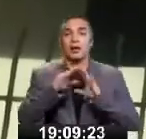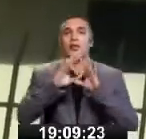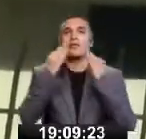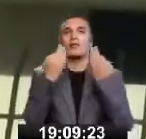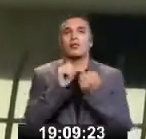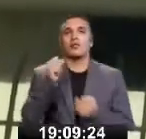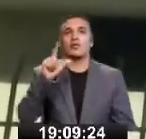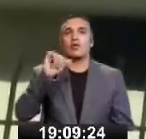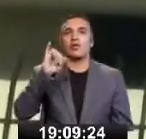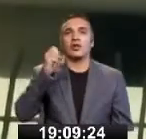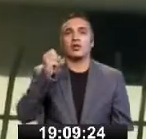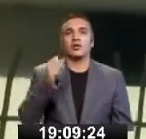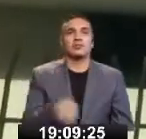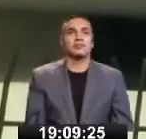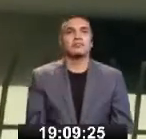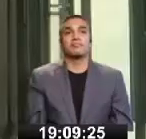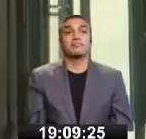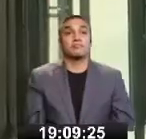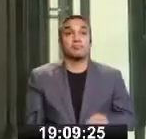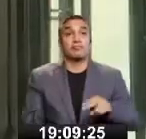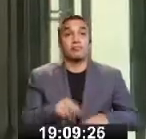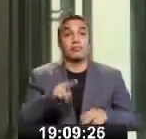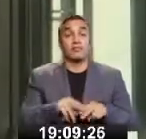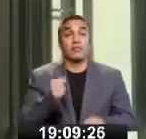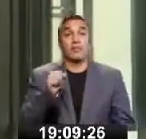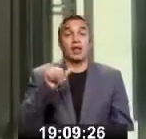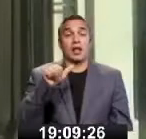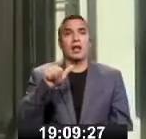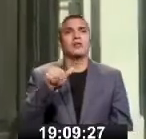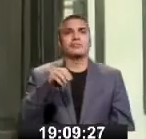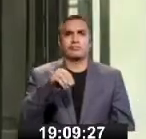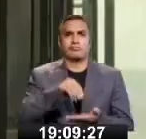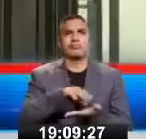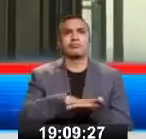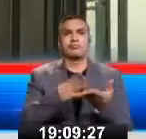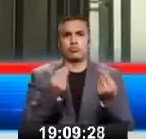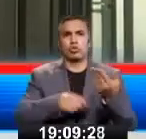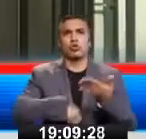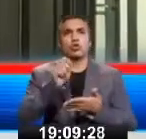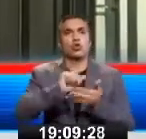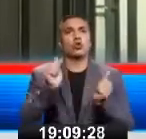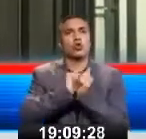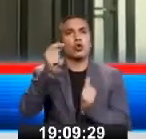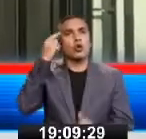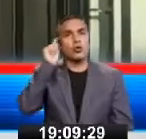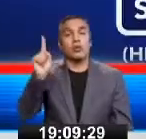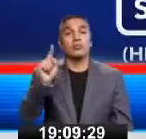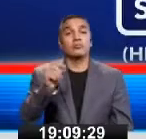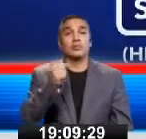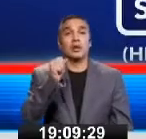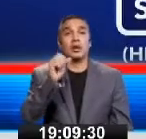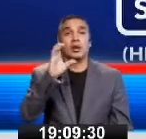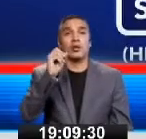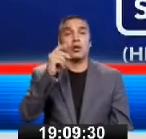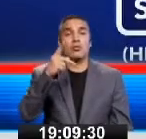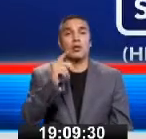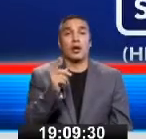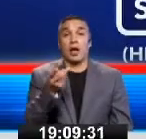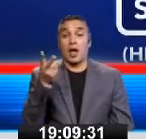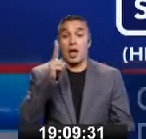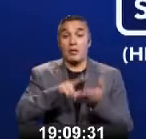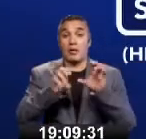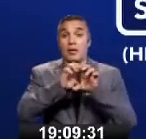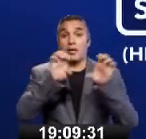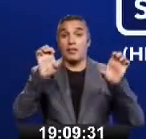familia Solís. Aconstrucnol S.A. sí registra varios contratos con el Estado, según el CERCOP. Ambas compañías